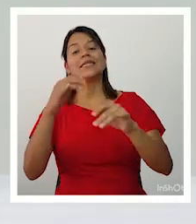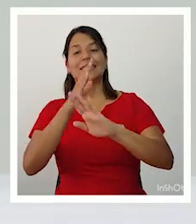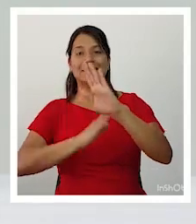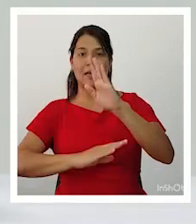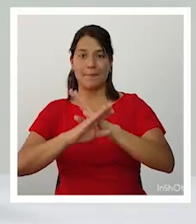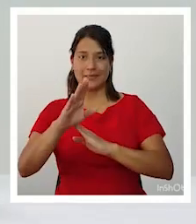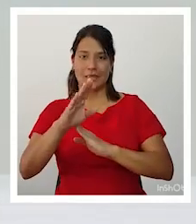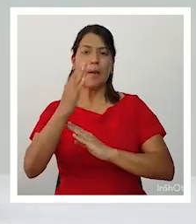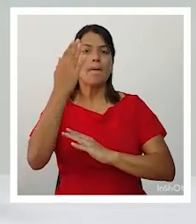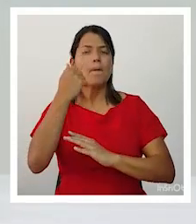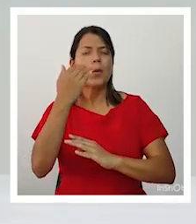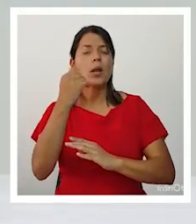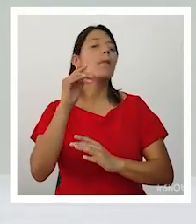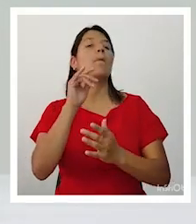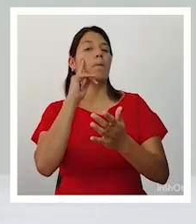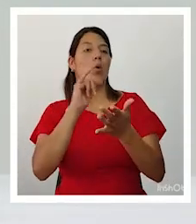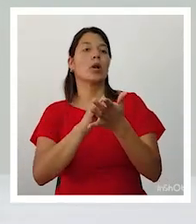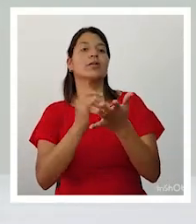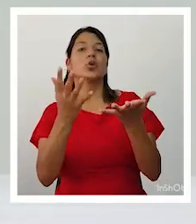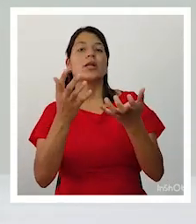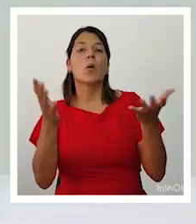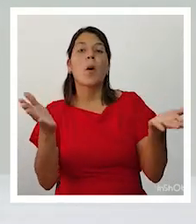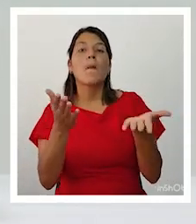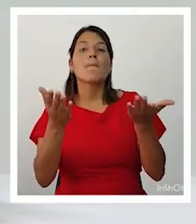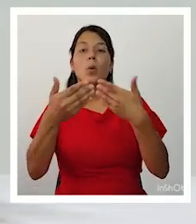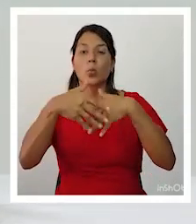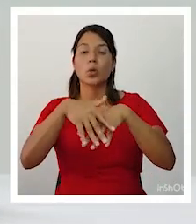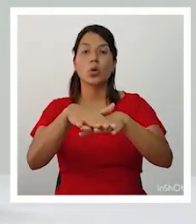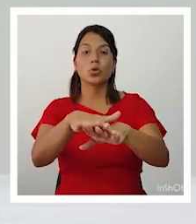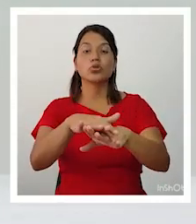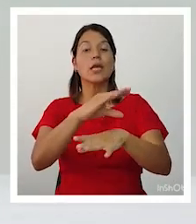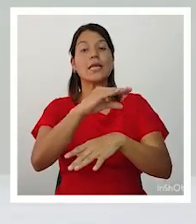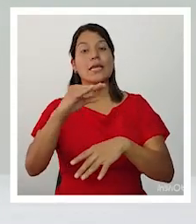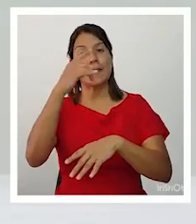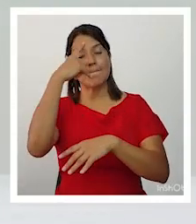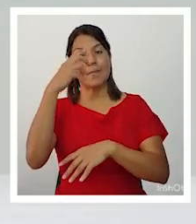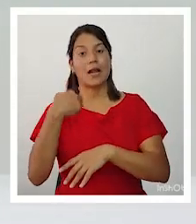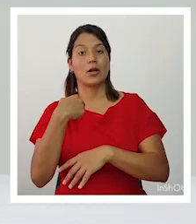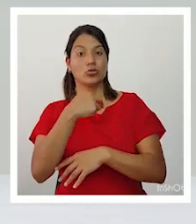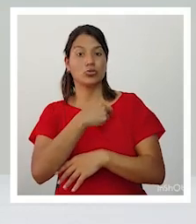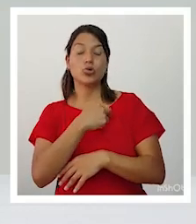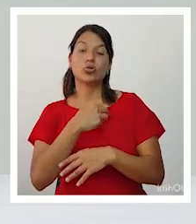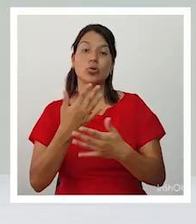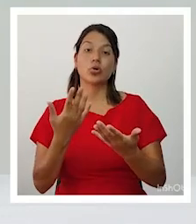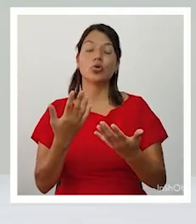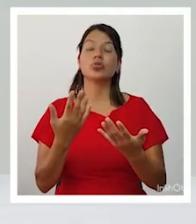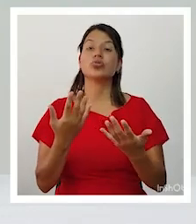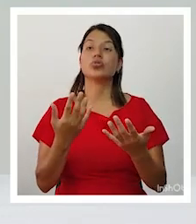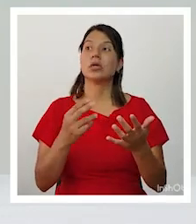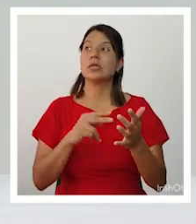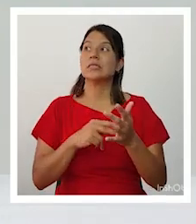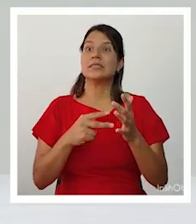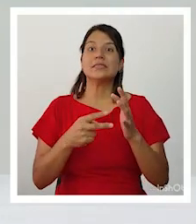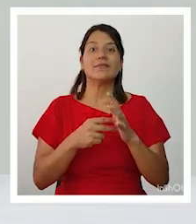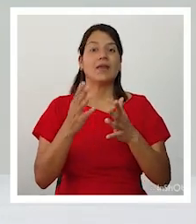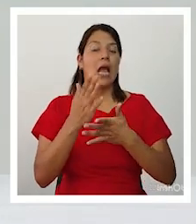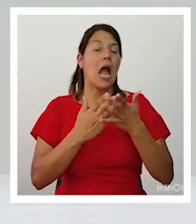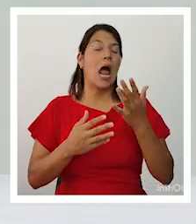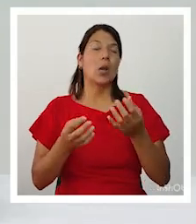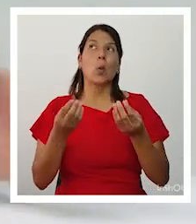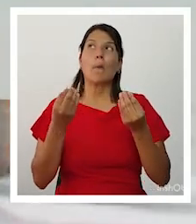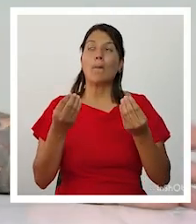porque tenemos que promover la inclusión, y para nosotros pues ha sido algo